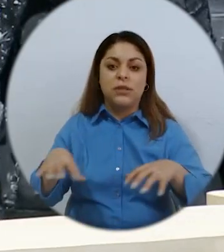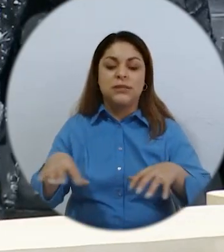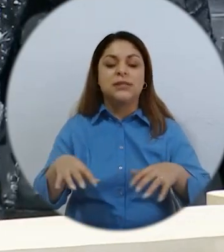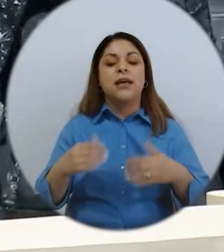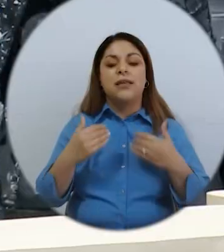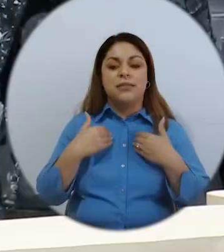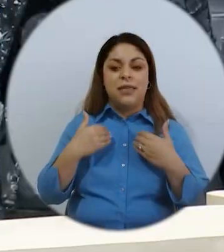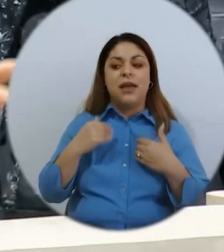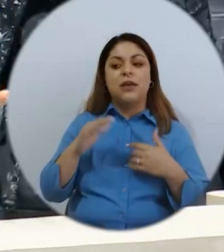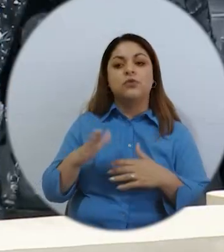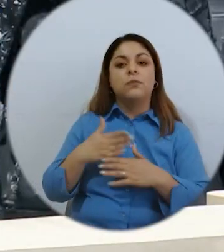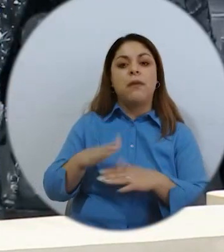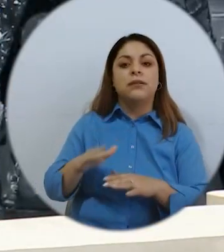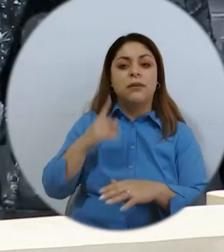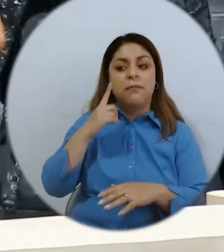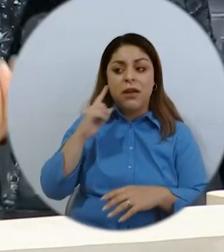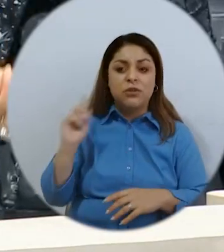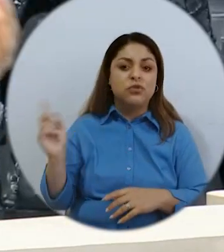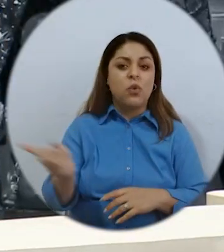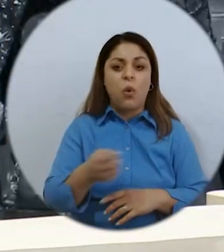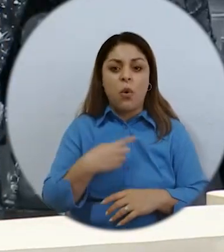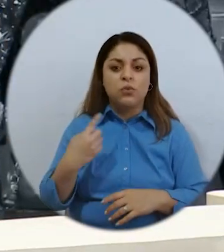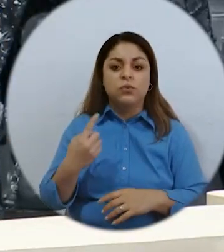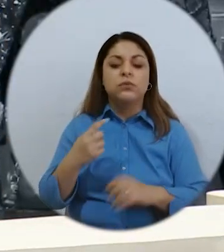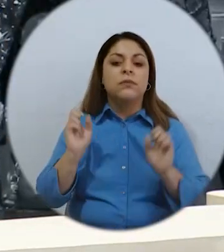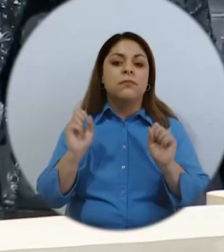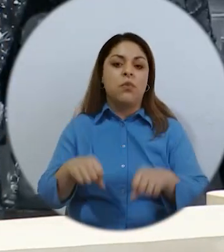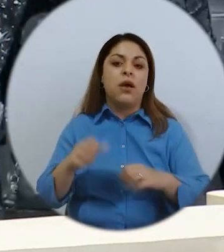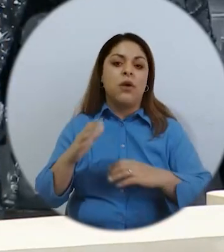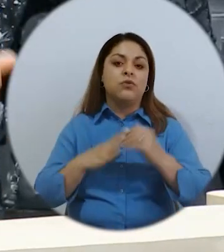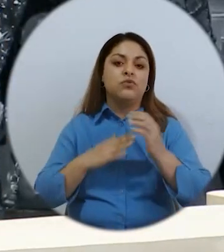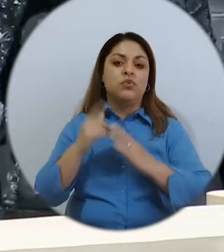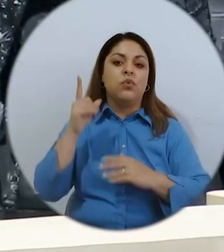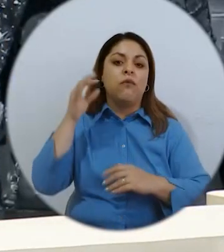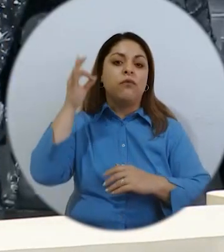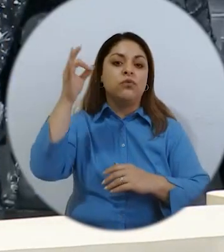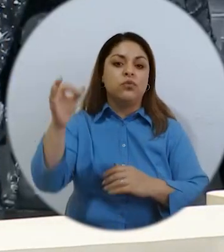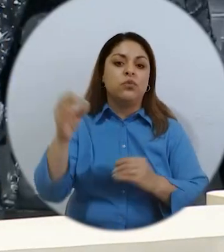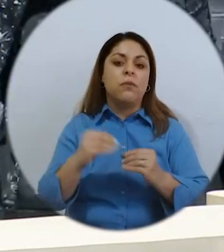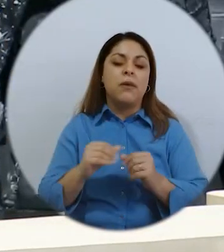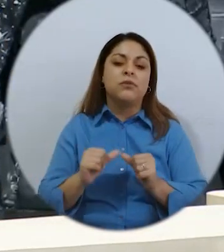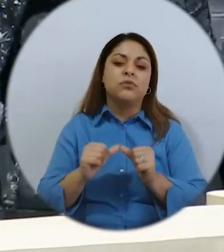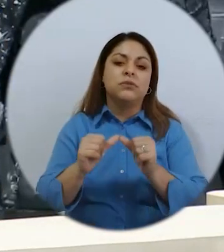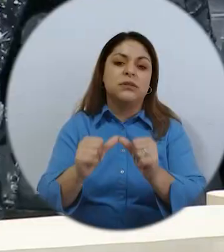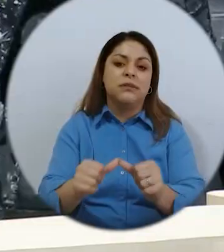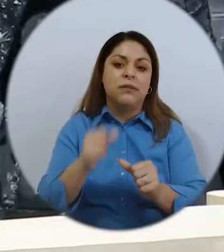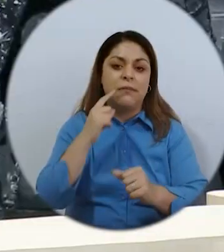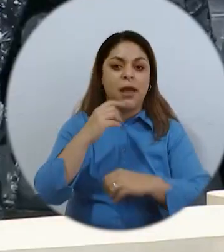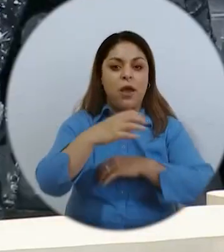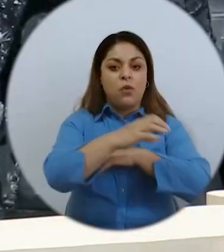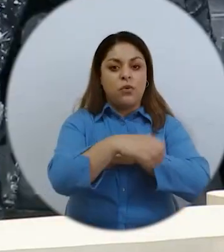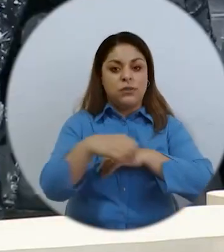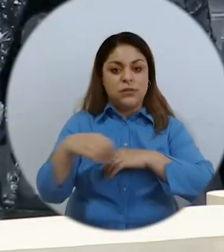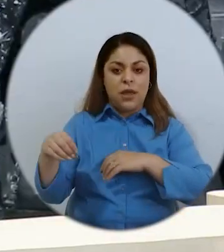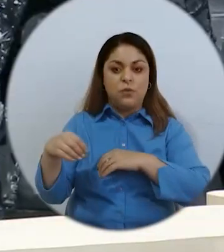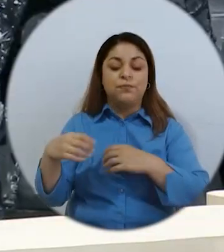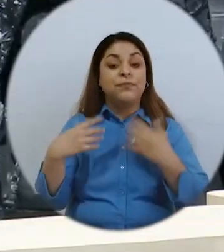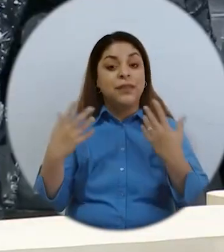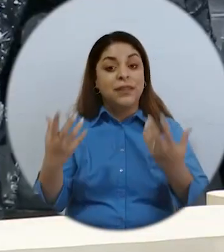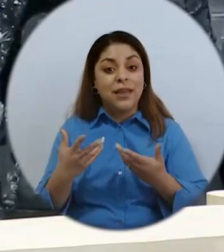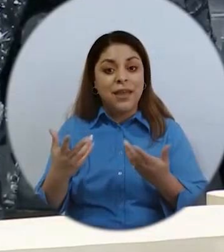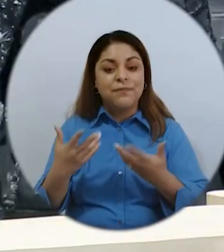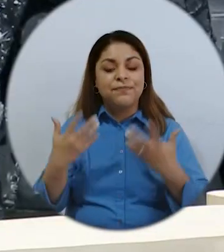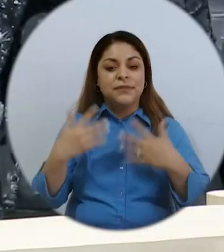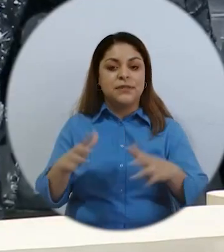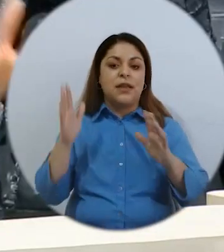tener su parte, para que entre todas y todos podamos construir un futuro más sostenible para el océano, que ya de